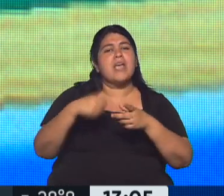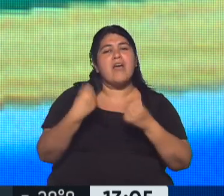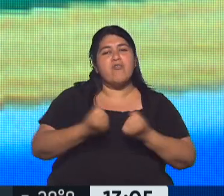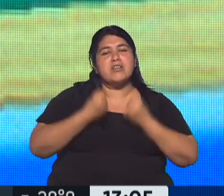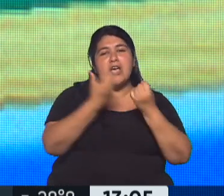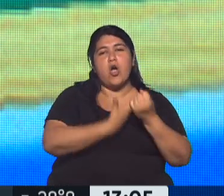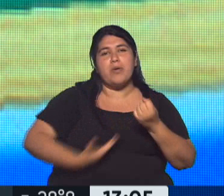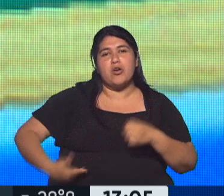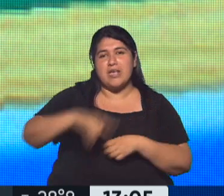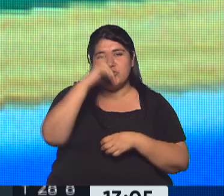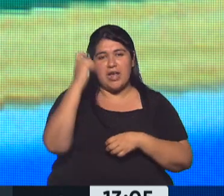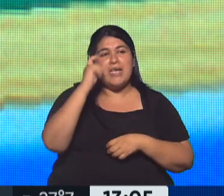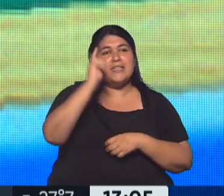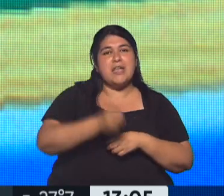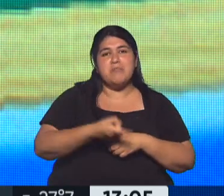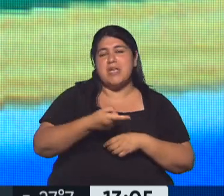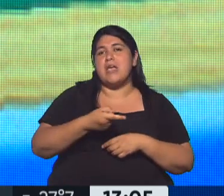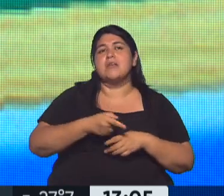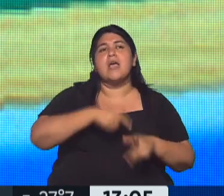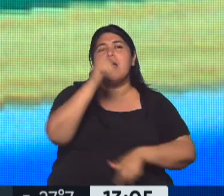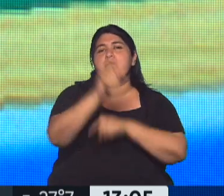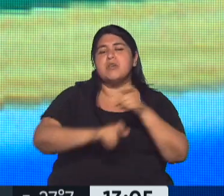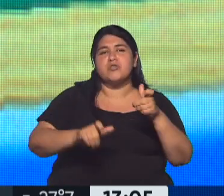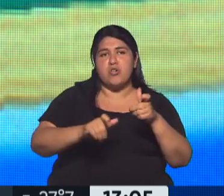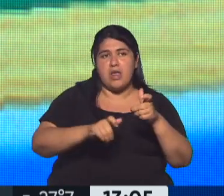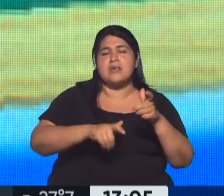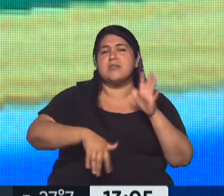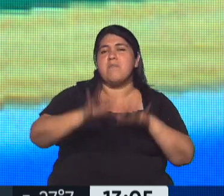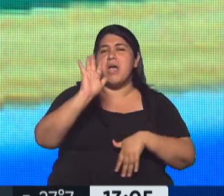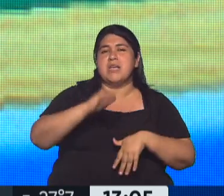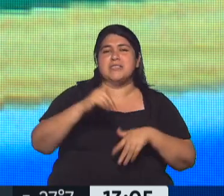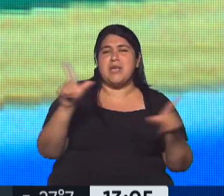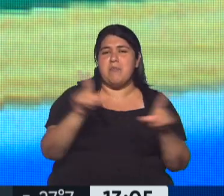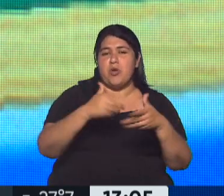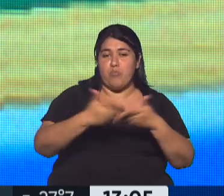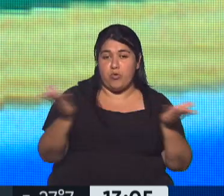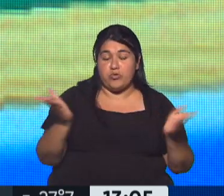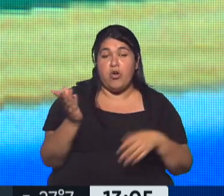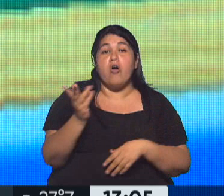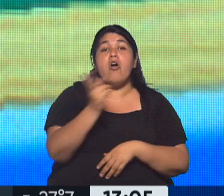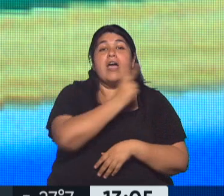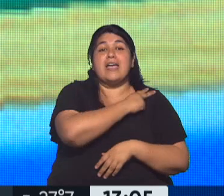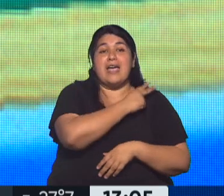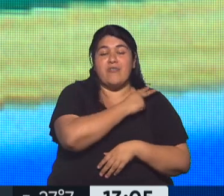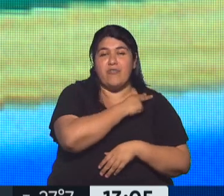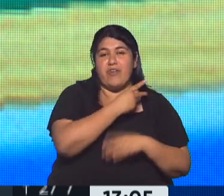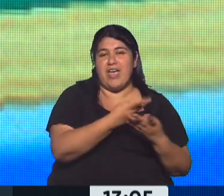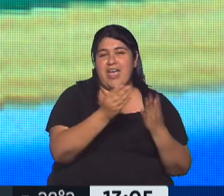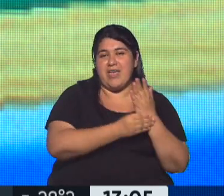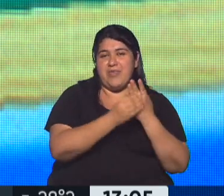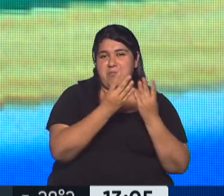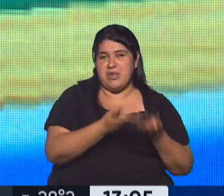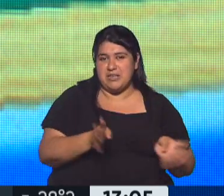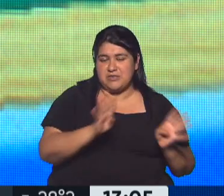Gobierno Nacional y por parte de aquellos funcionarios que conducen los medios públicos. Juan Mansur, el jefe de gabinete, se reunió con